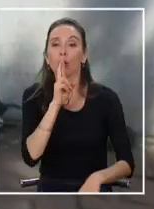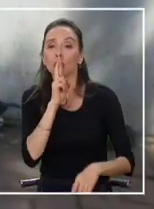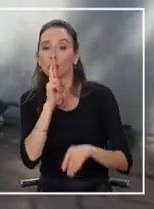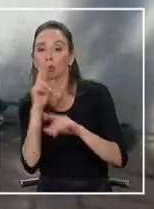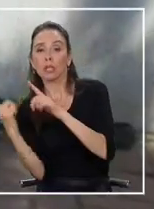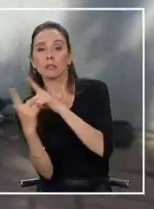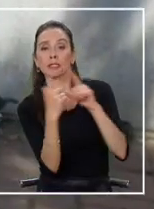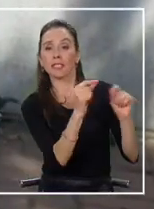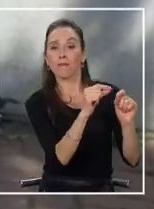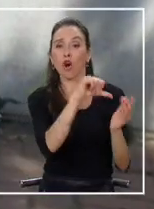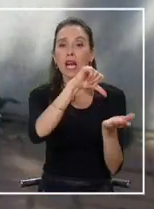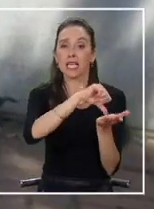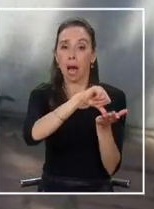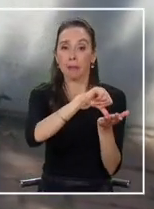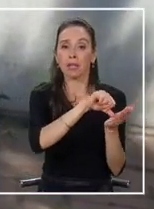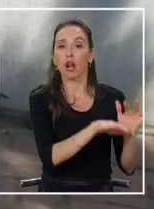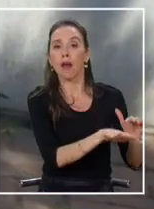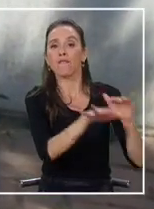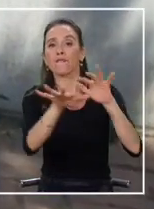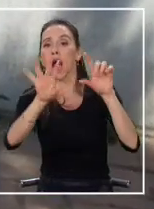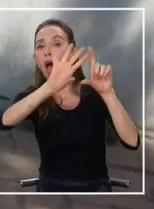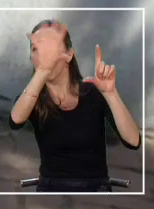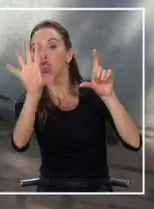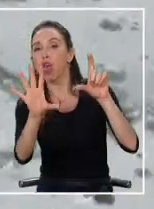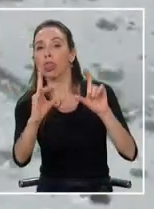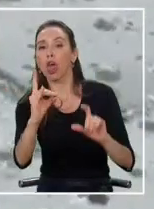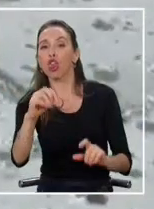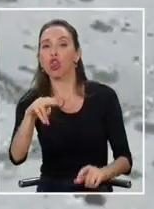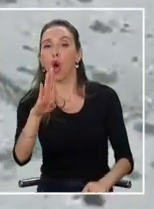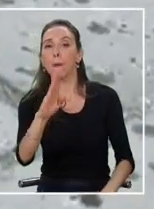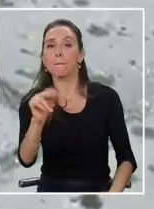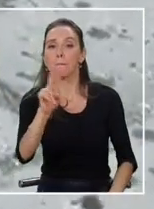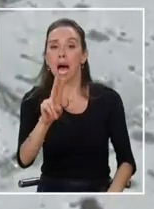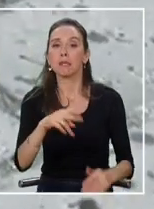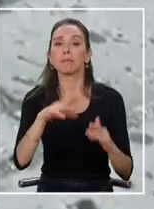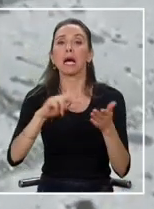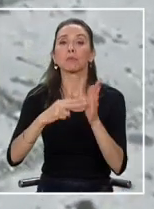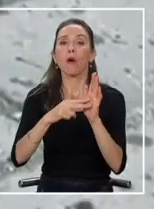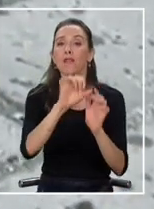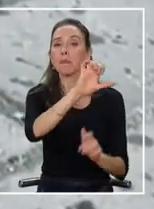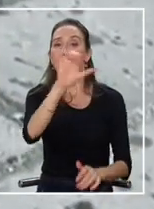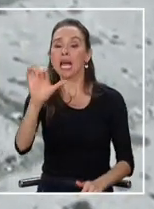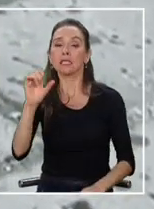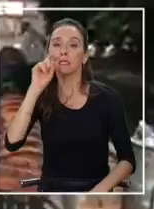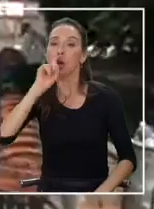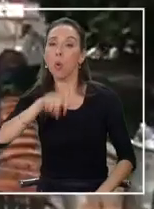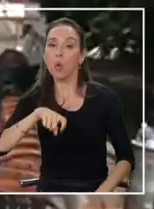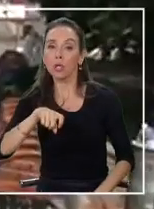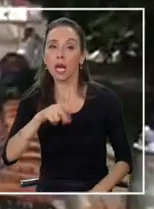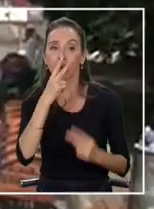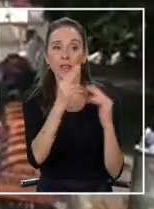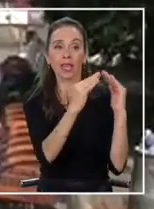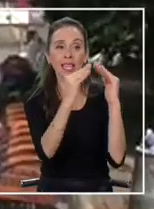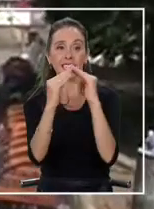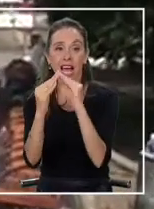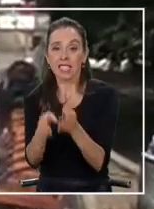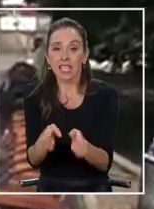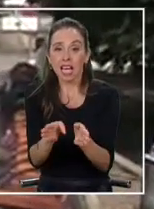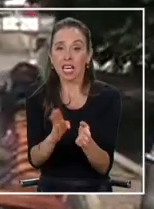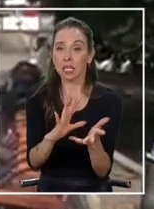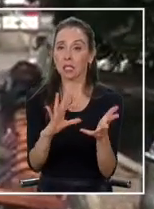se concentran en la región del Donbass, hecho que aumenta la tensión en la población del este, que nuevamente ve cómo sus casas